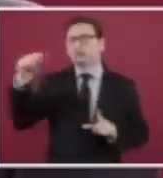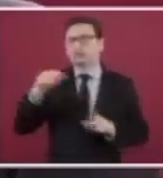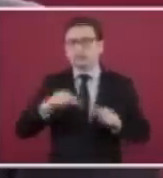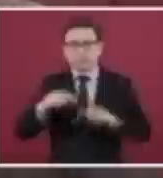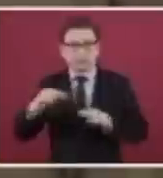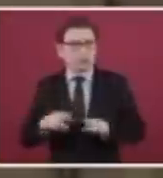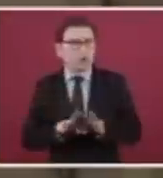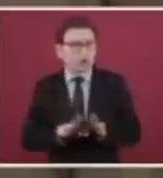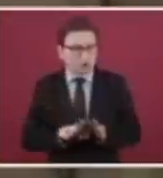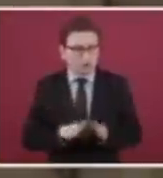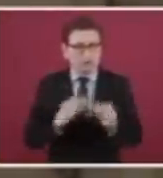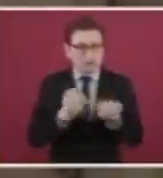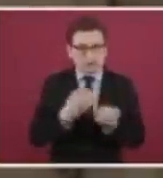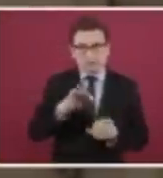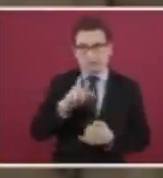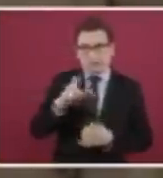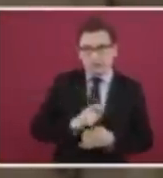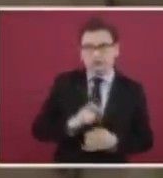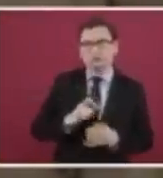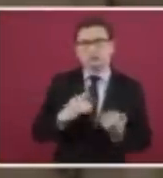Fox, de Calderón, de Peña?